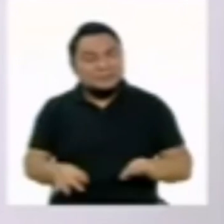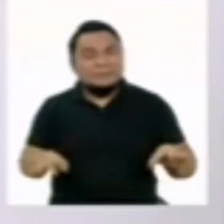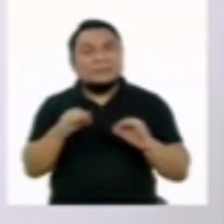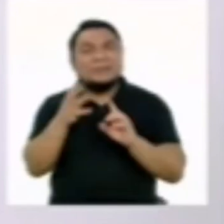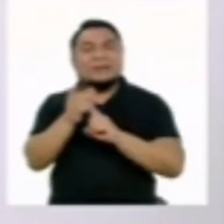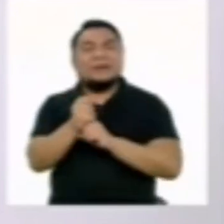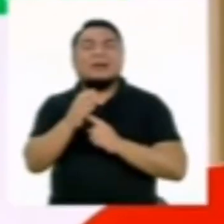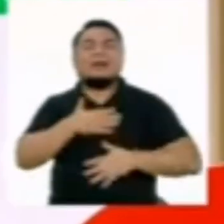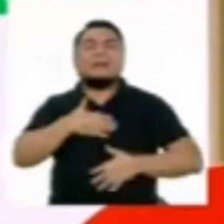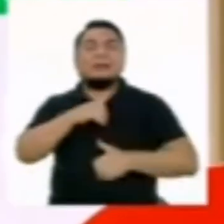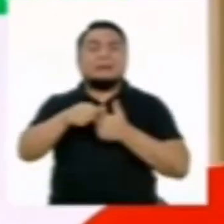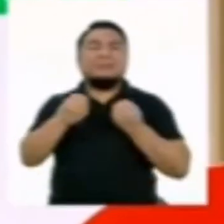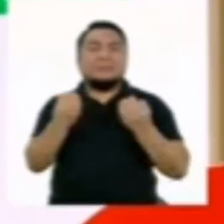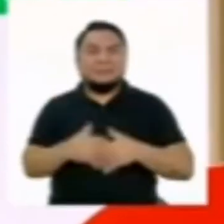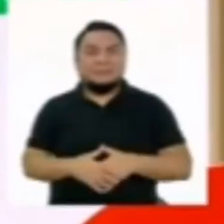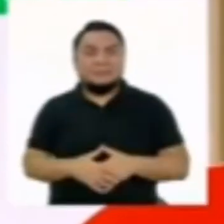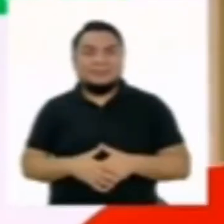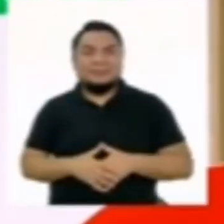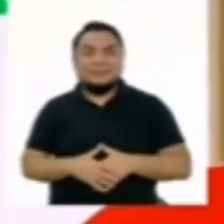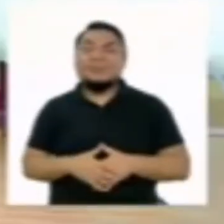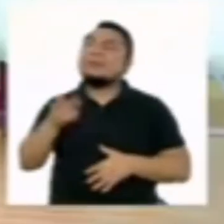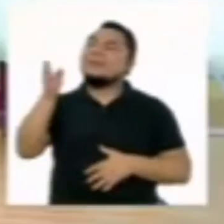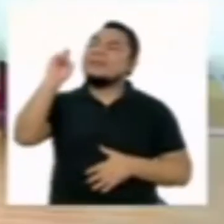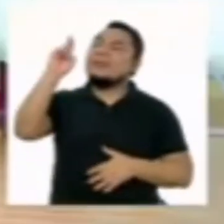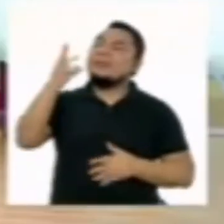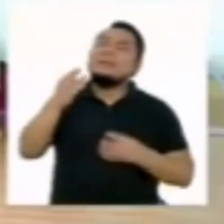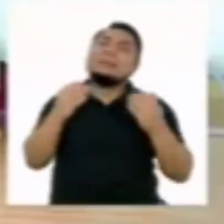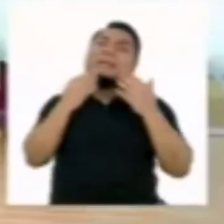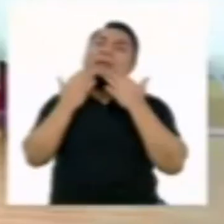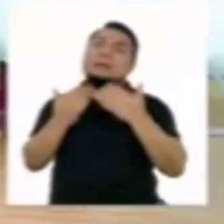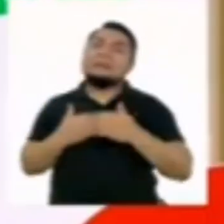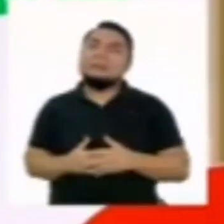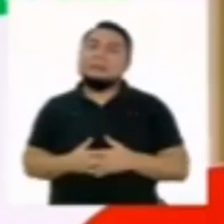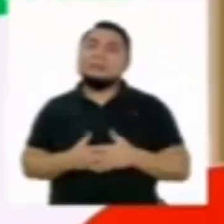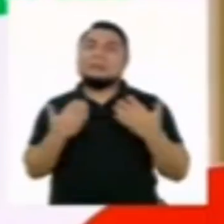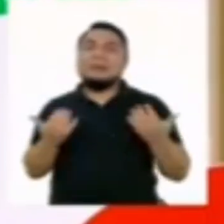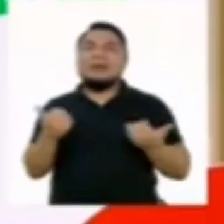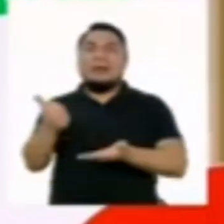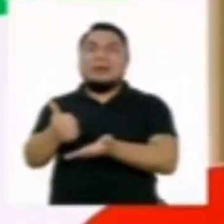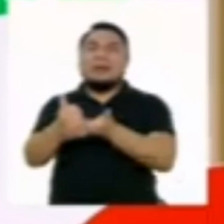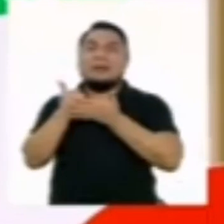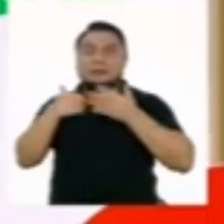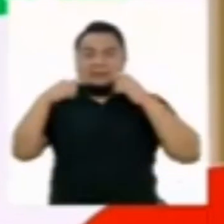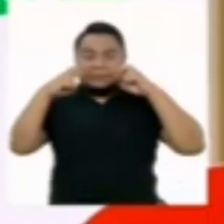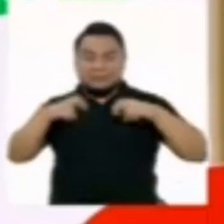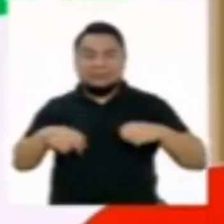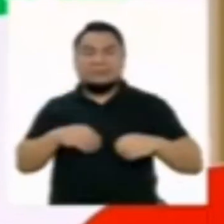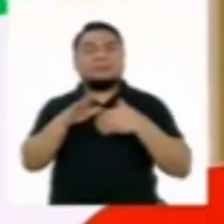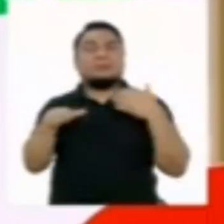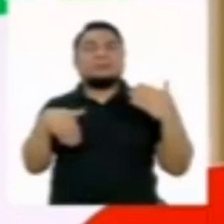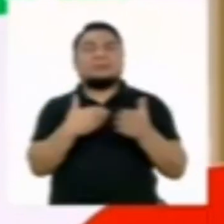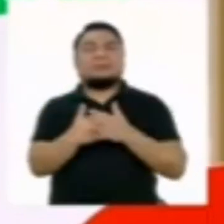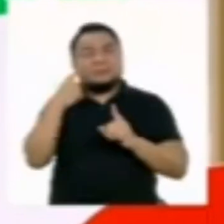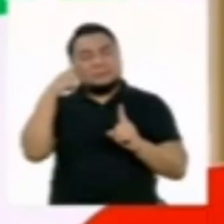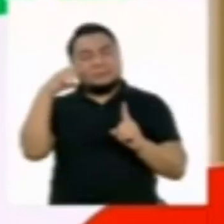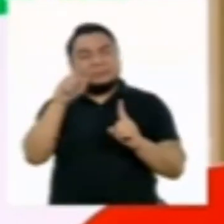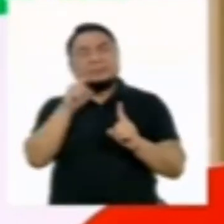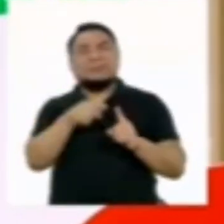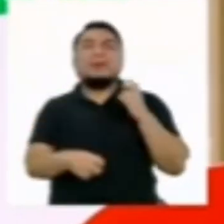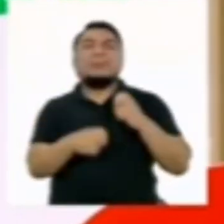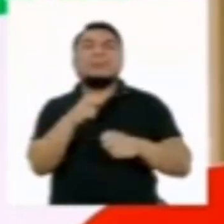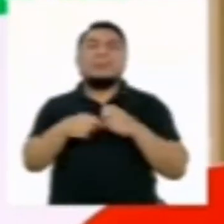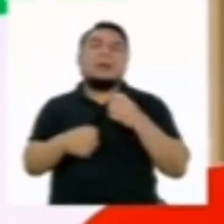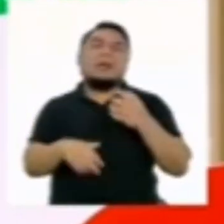para lograr bienestar. Profesora, muchísimas gracias por ayudarnos a analizar con tanto detenimiento